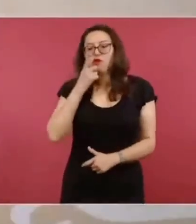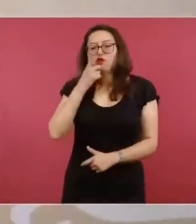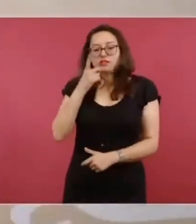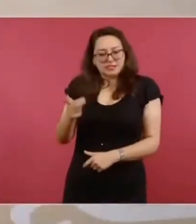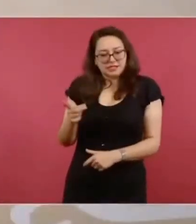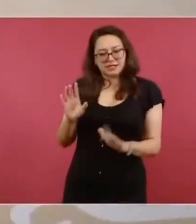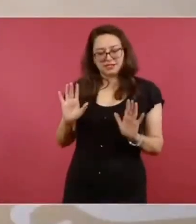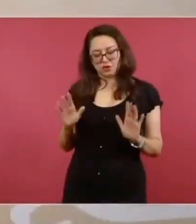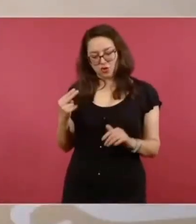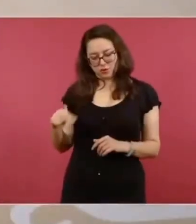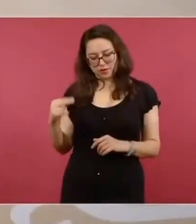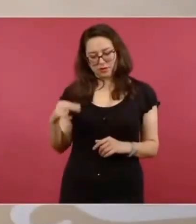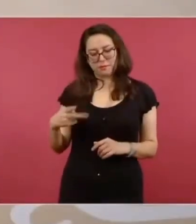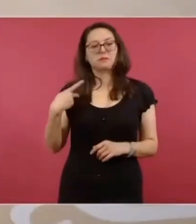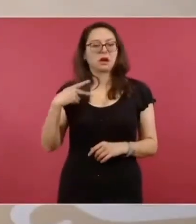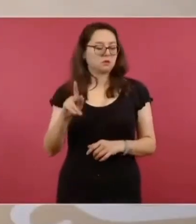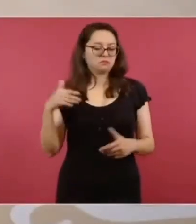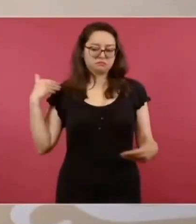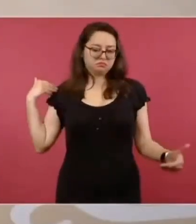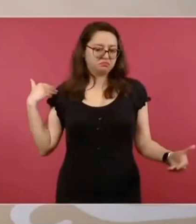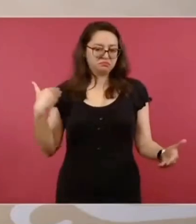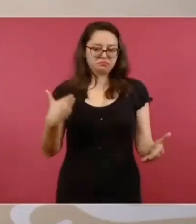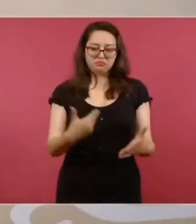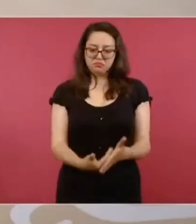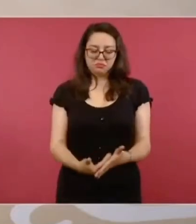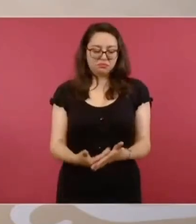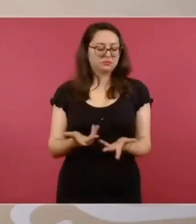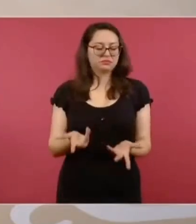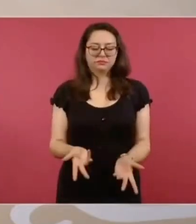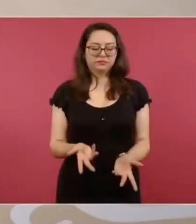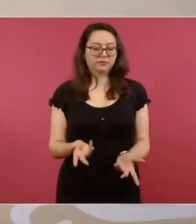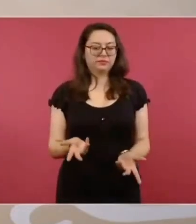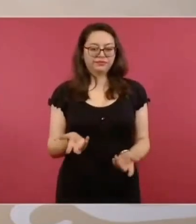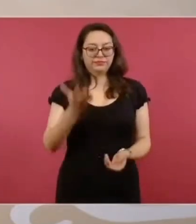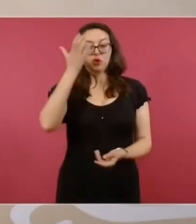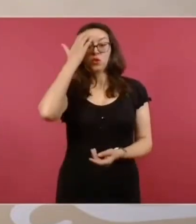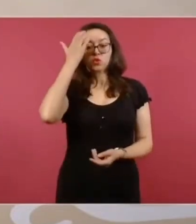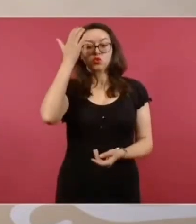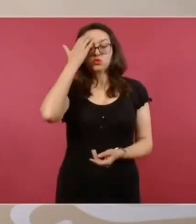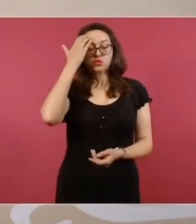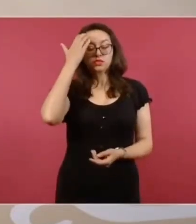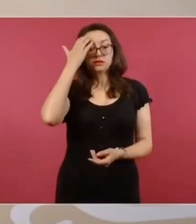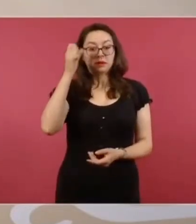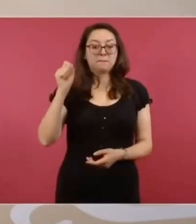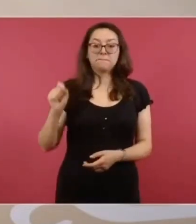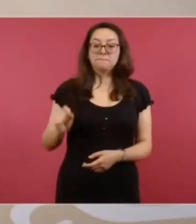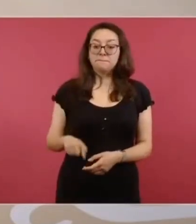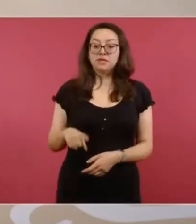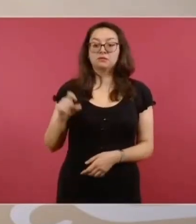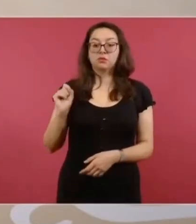¿Qué había en todo este periodo posrevolucionario? Bueno, hace poco,